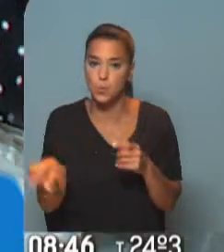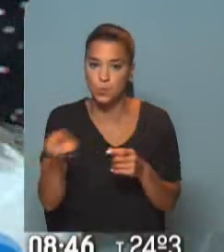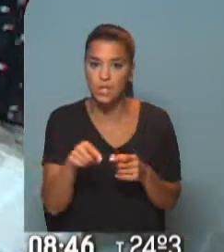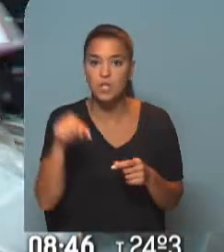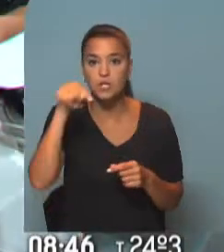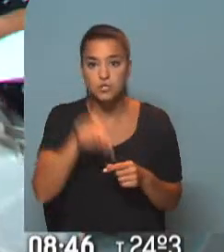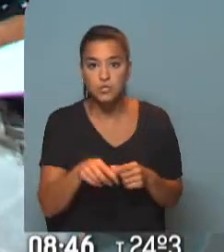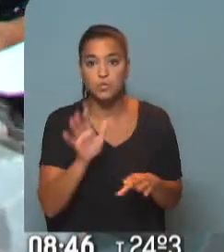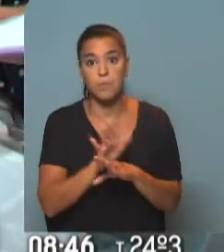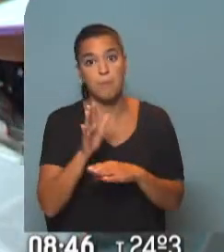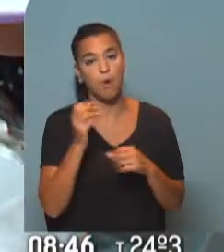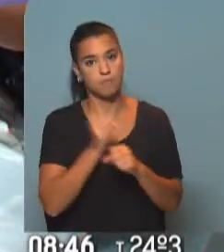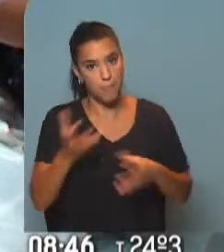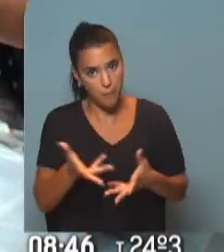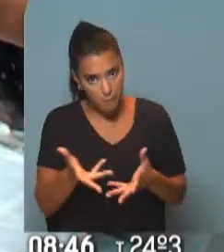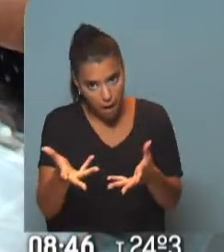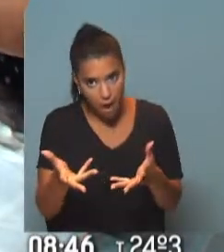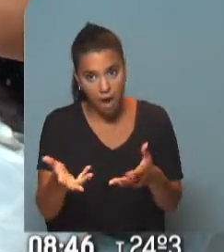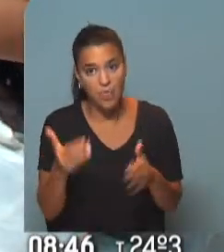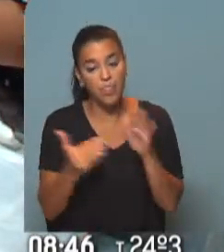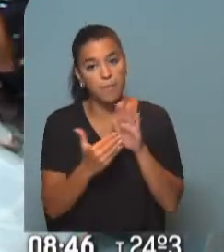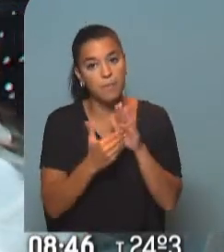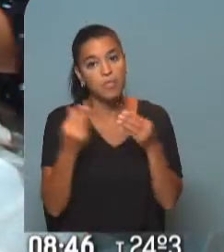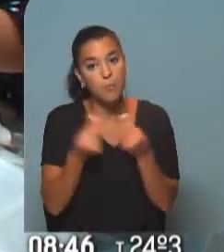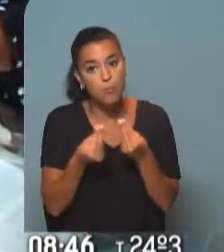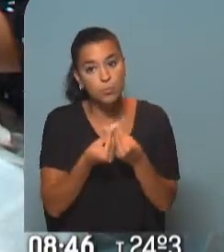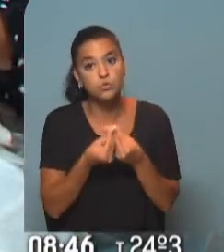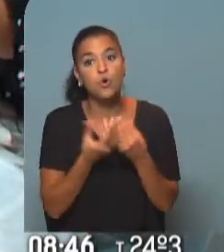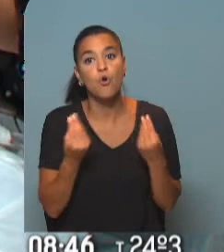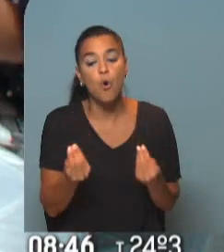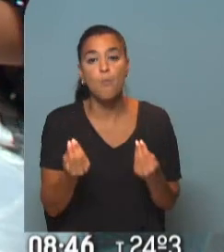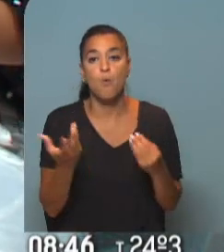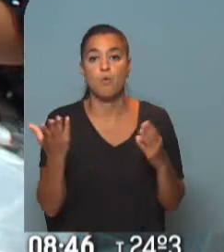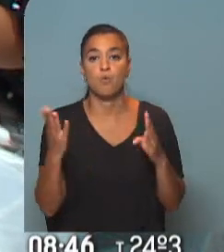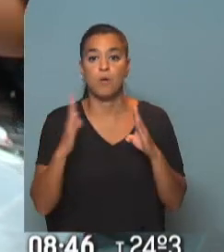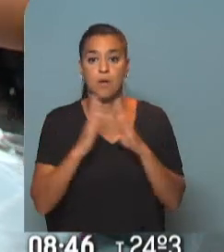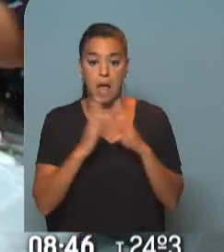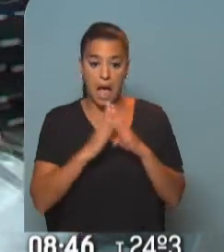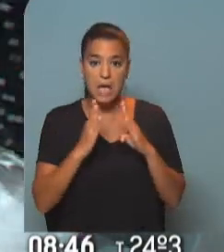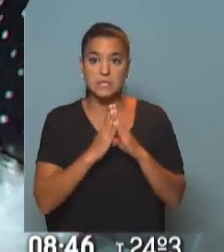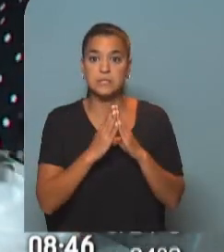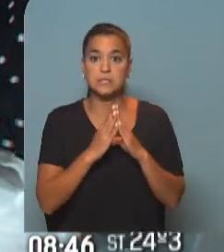nosotros a poner manos a la obra que depende mucho de cómo acondicionamos en nuestro hogar los fondos y demás